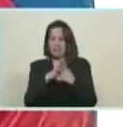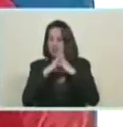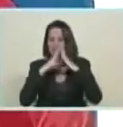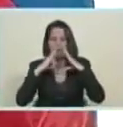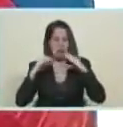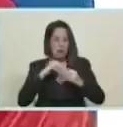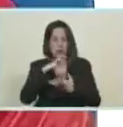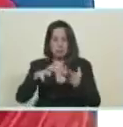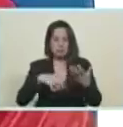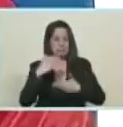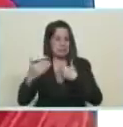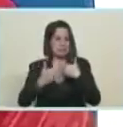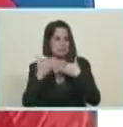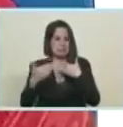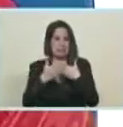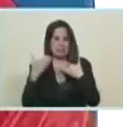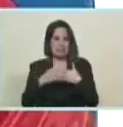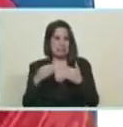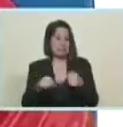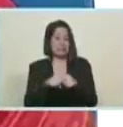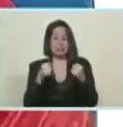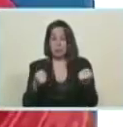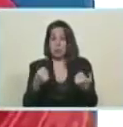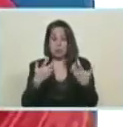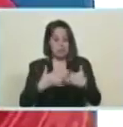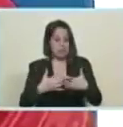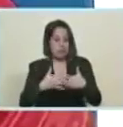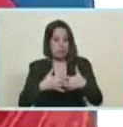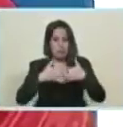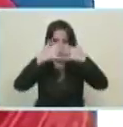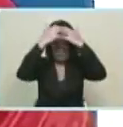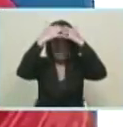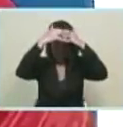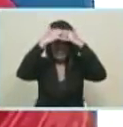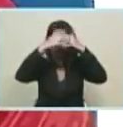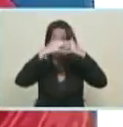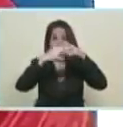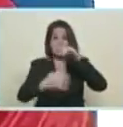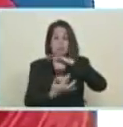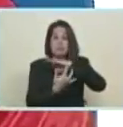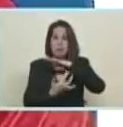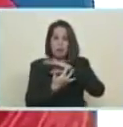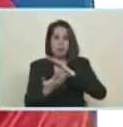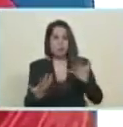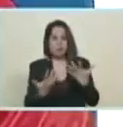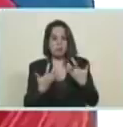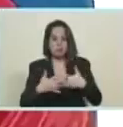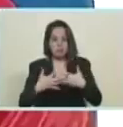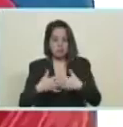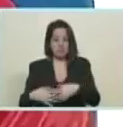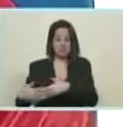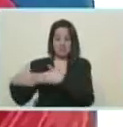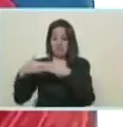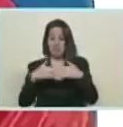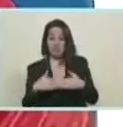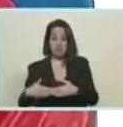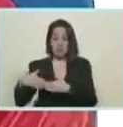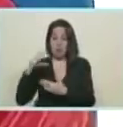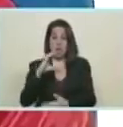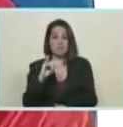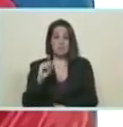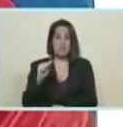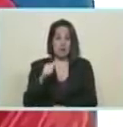Todo saboteado. El cerebro tecnológico en manos de una empresa imperialista de la CIA.